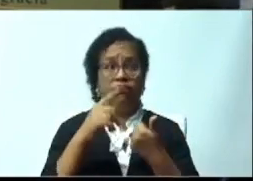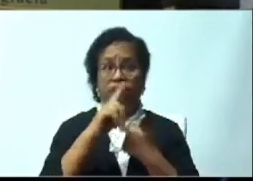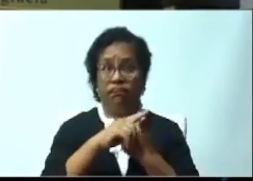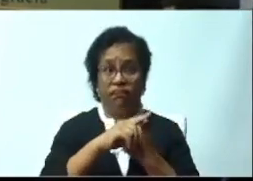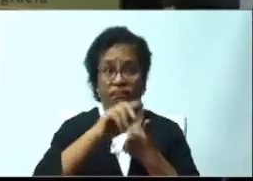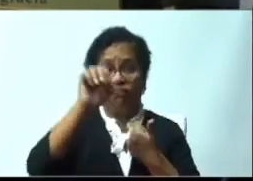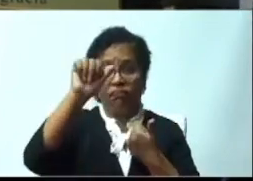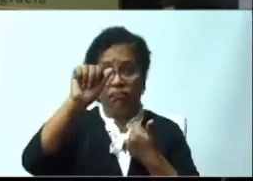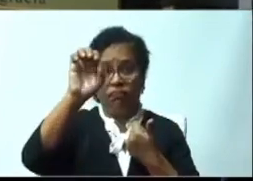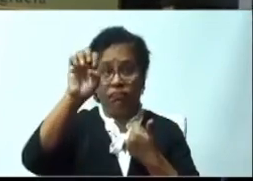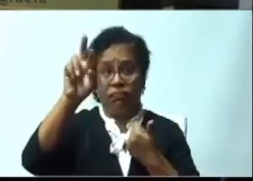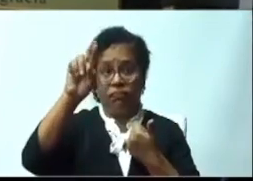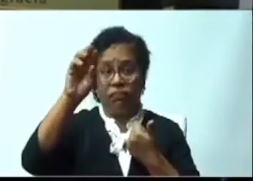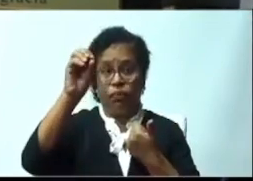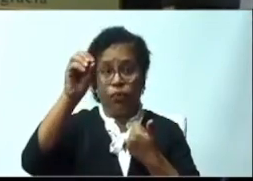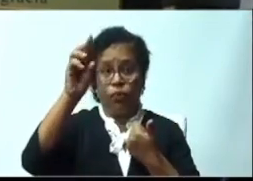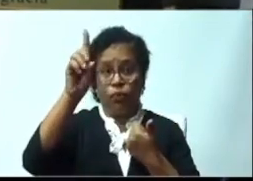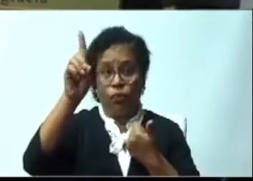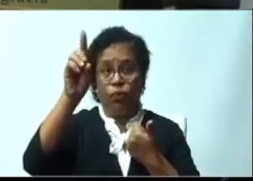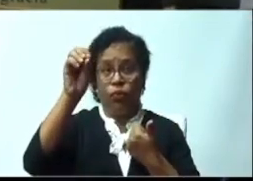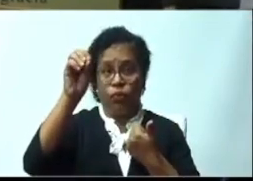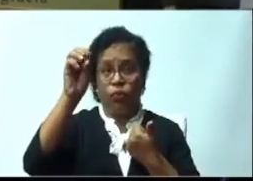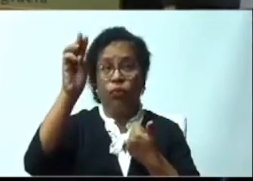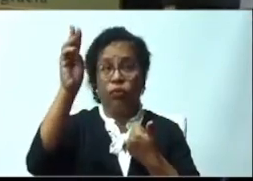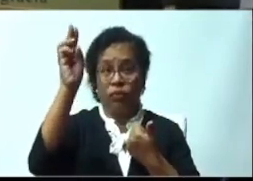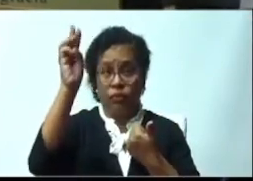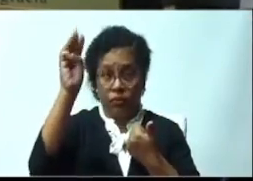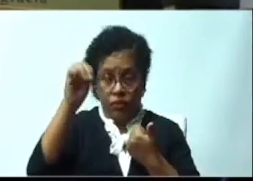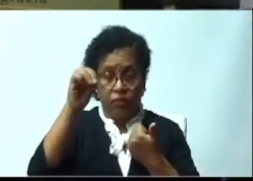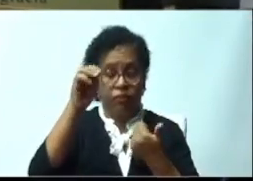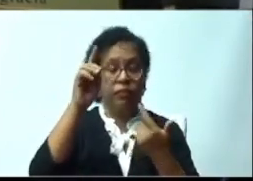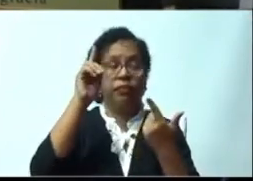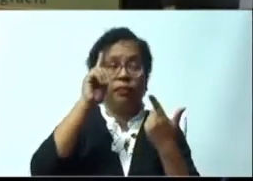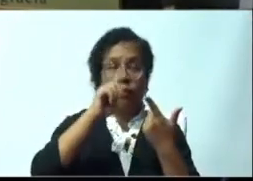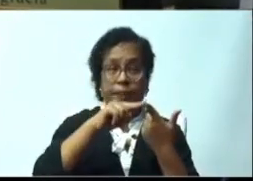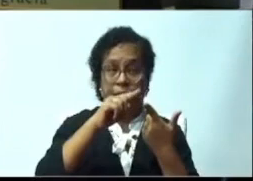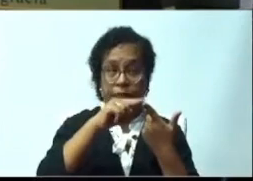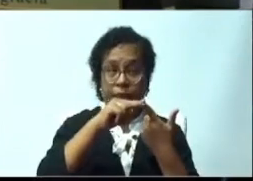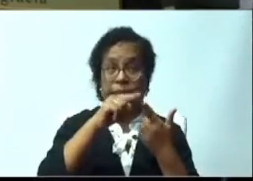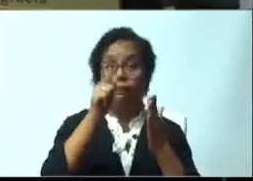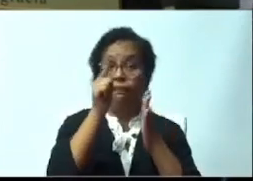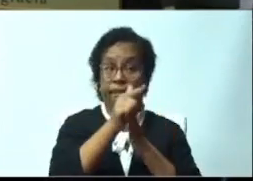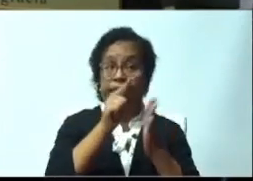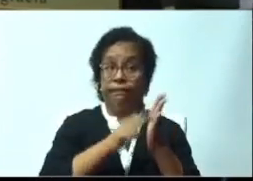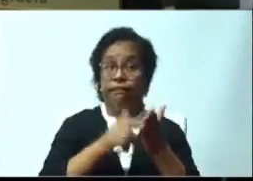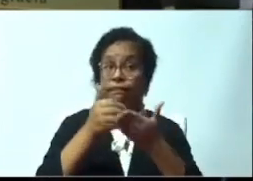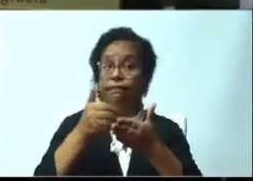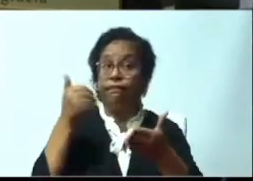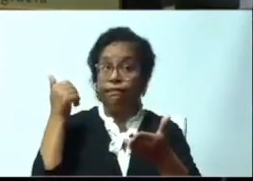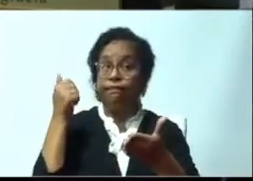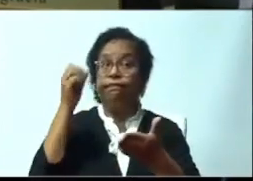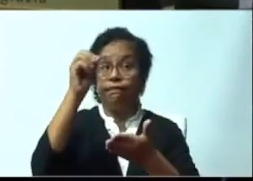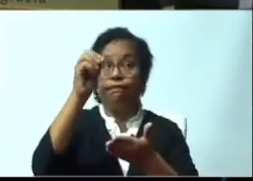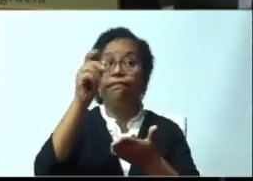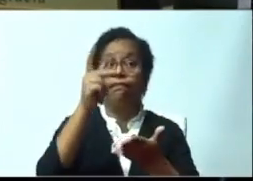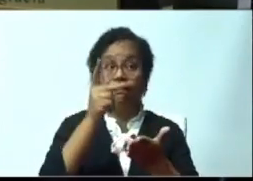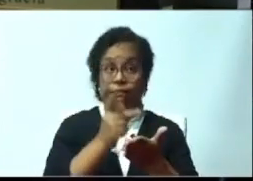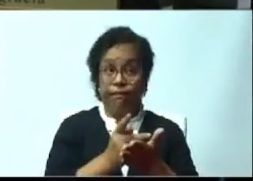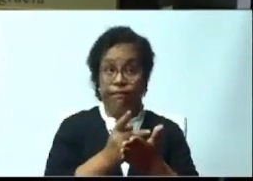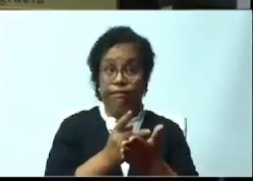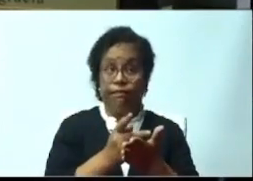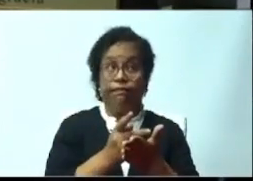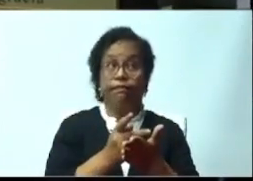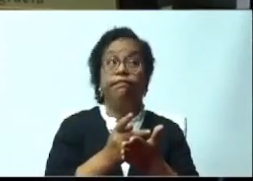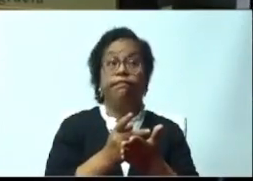aprobó temporal está va a ser impugnada en el Tribunal Constitucional y no se ha aprobado en los ingresos de